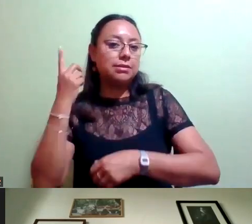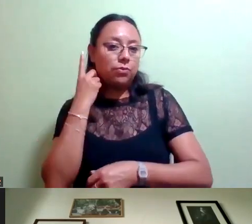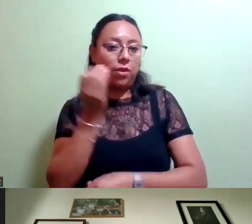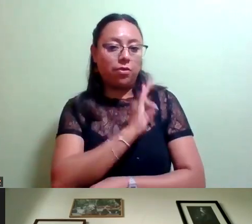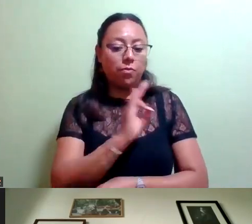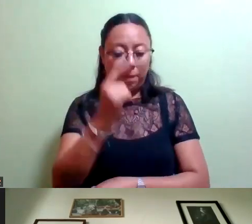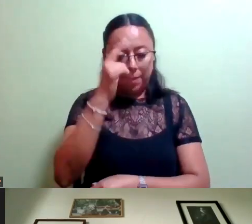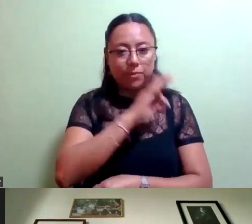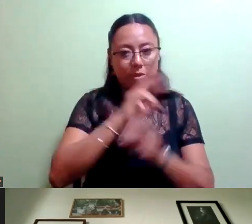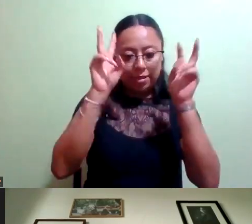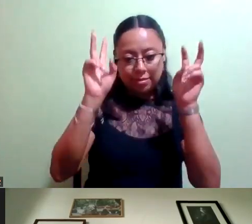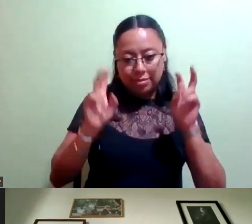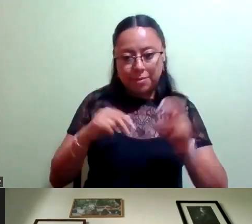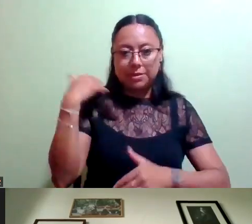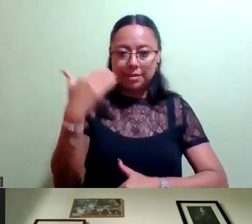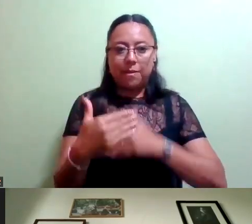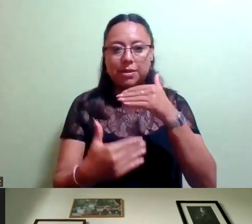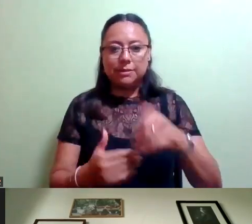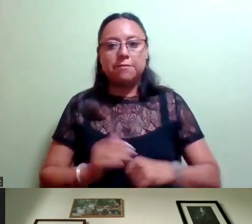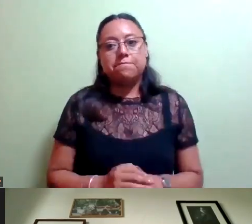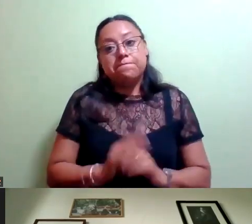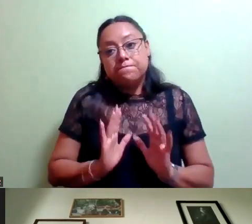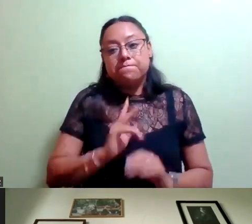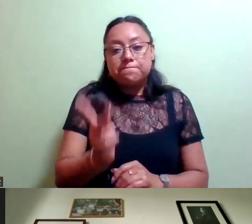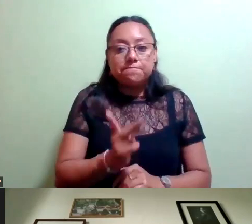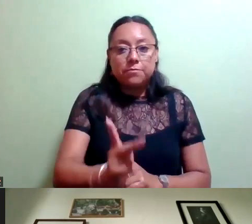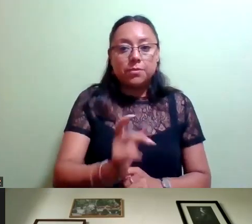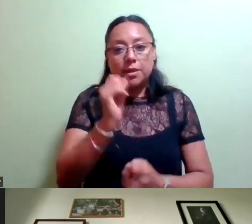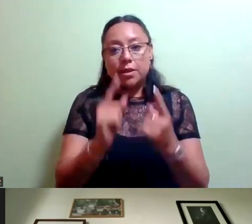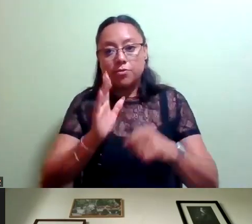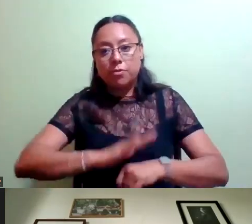estos temas. No sé si alguien más tenga algún comentario.